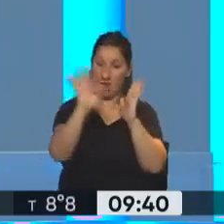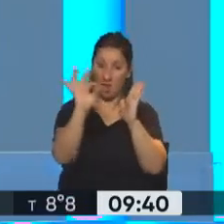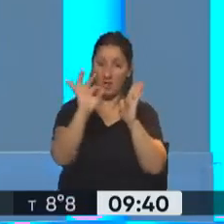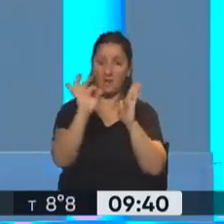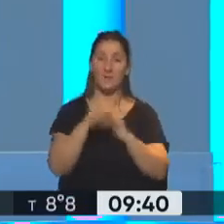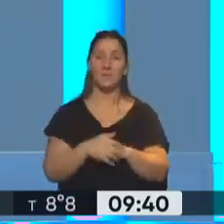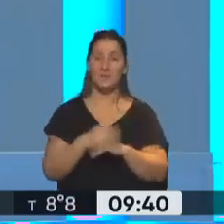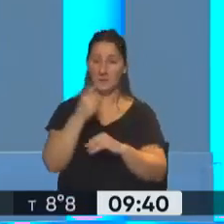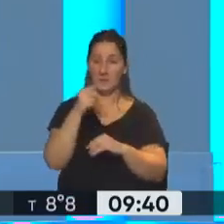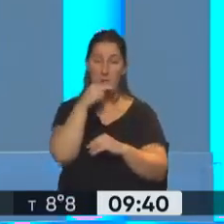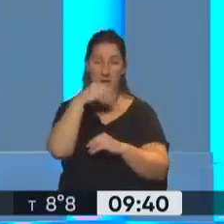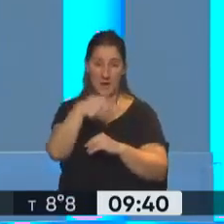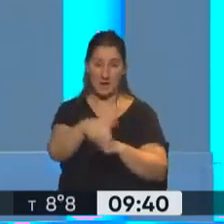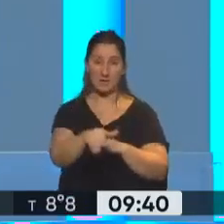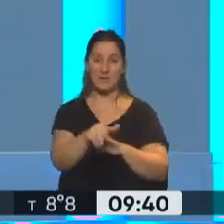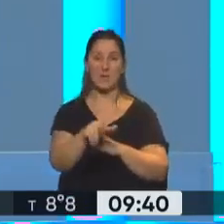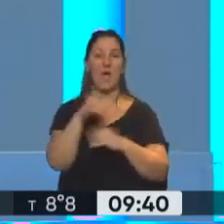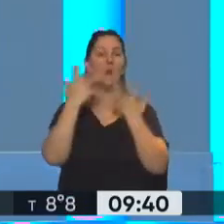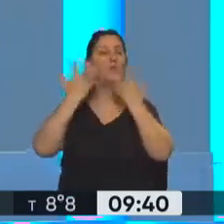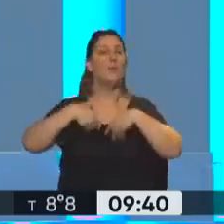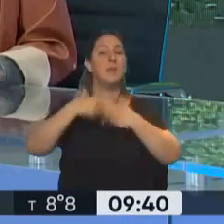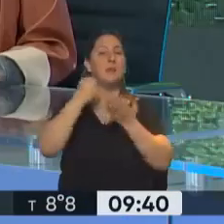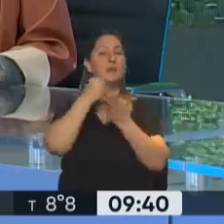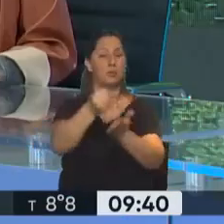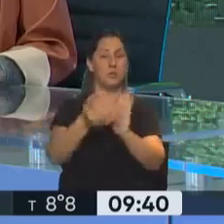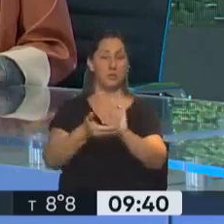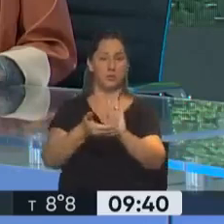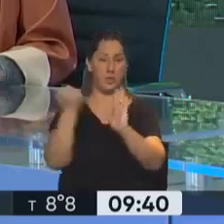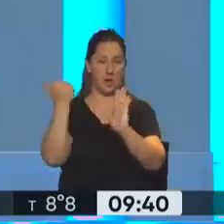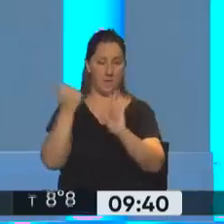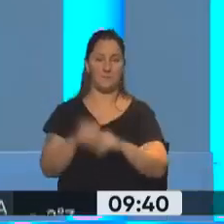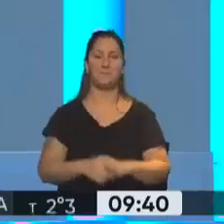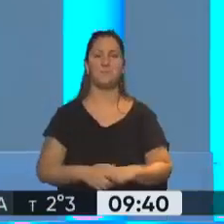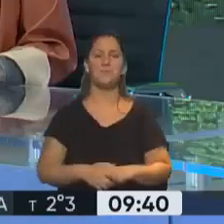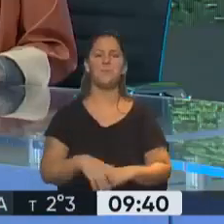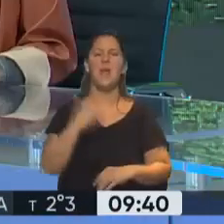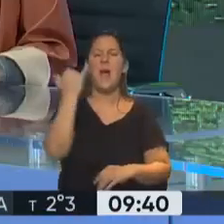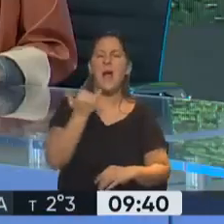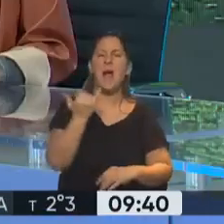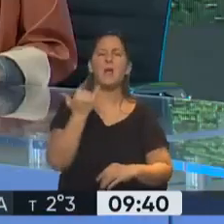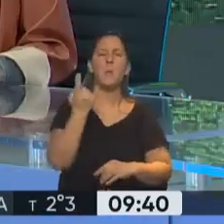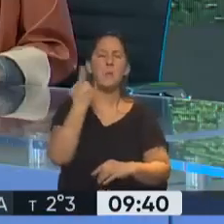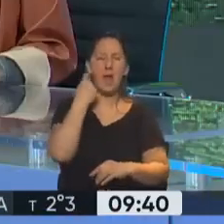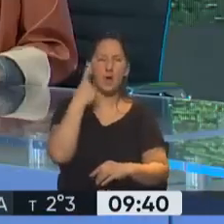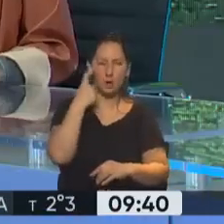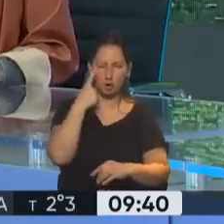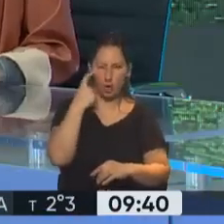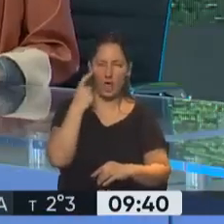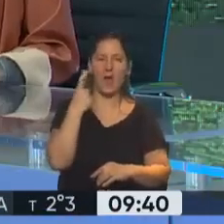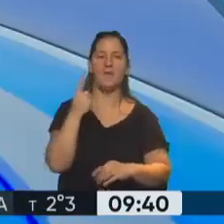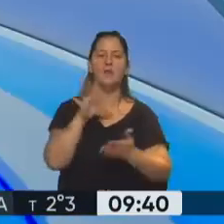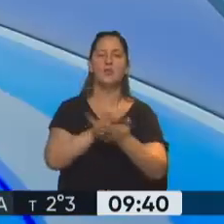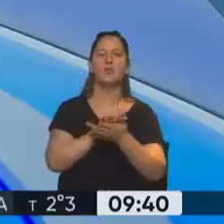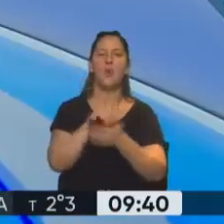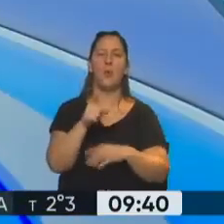registro que va a estar vigente desde el viernes te van a retirar el psuv si no tenemos un termómetro me parece no acerca del